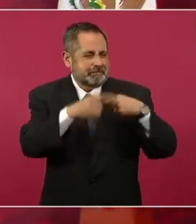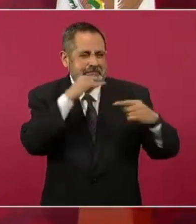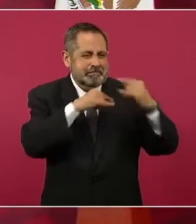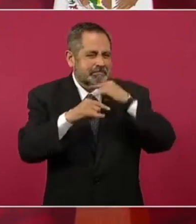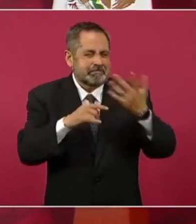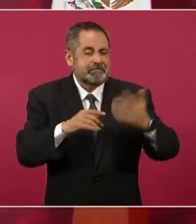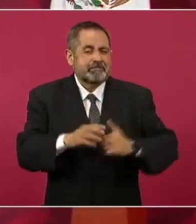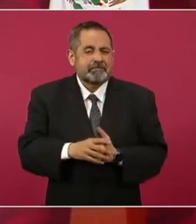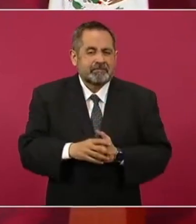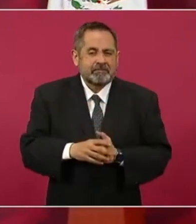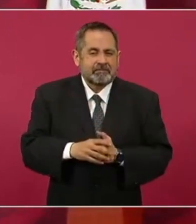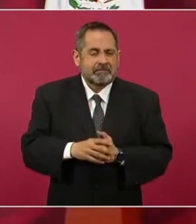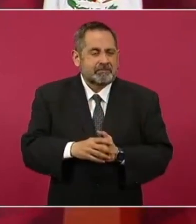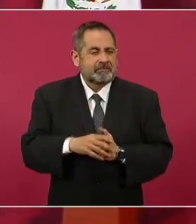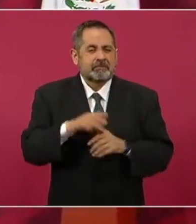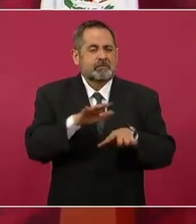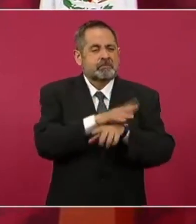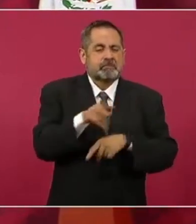porque se quitaban y se ponían